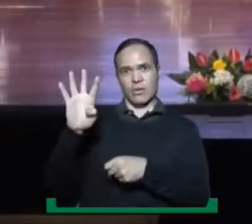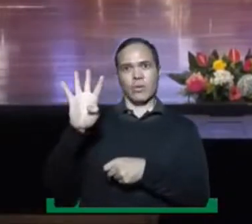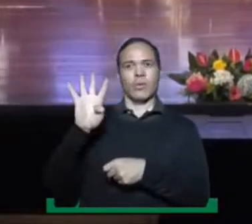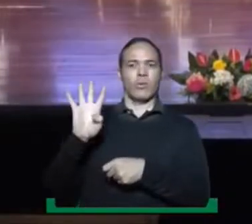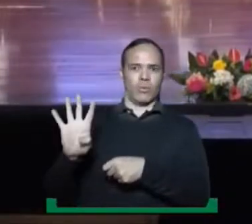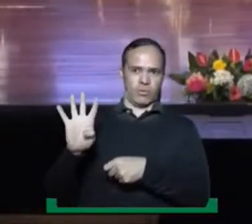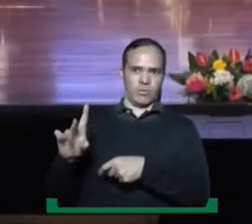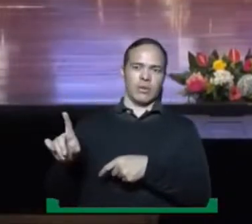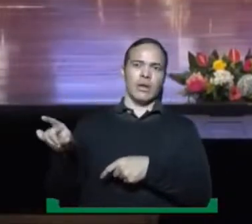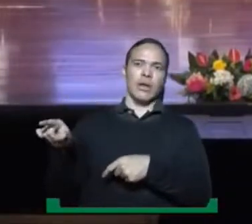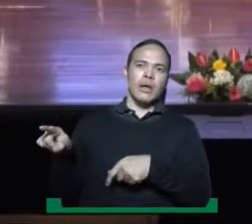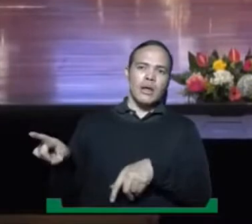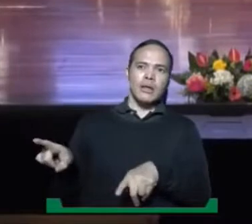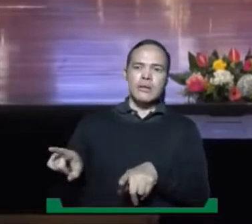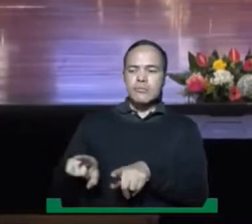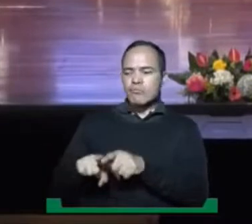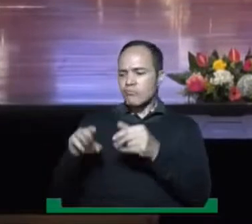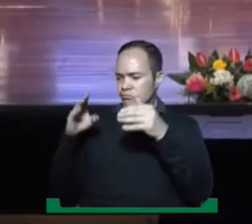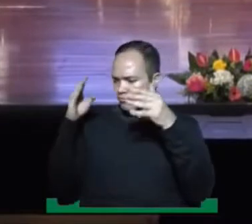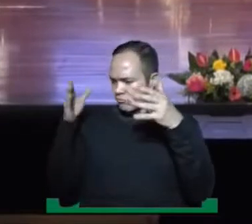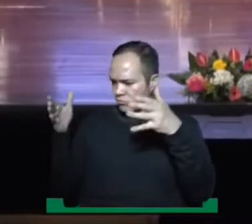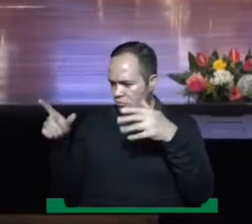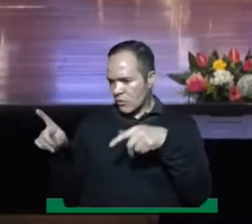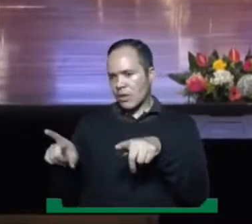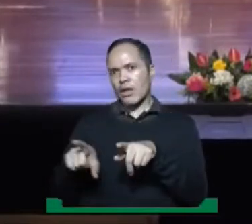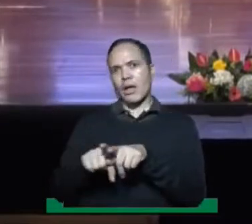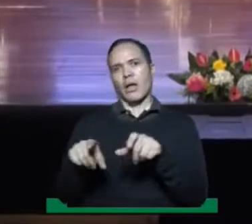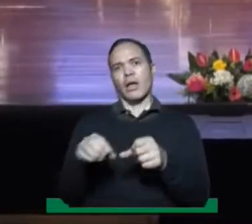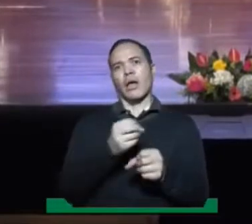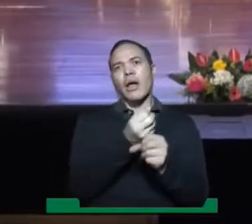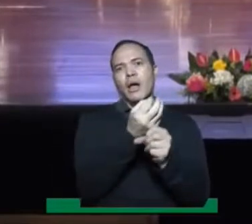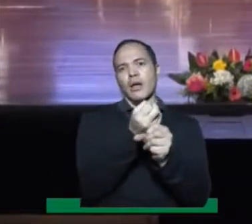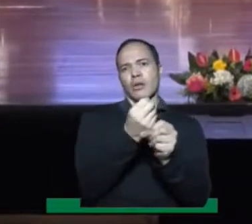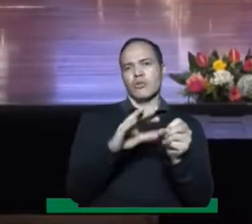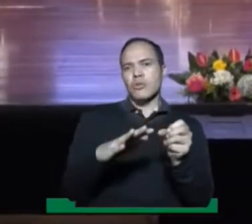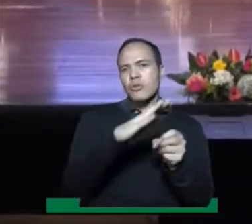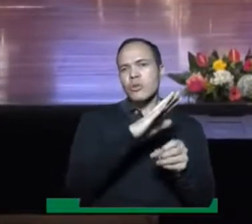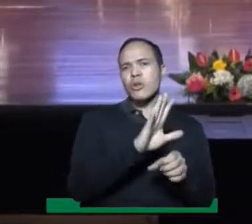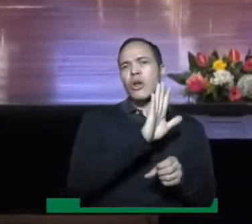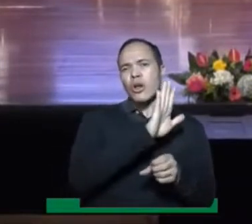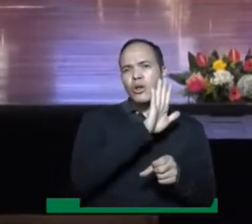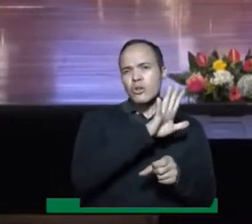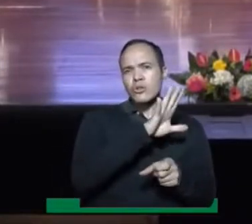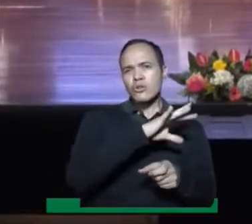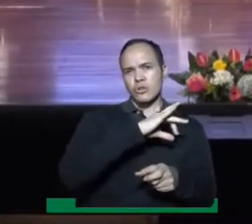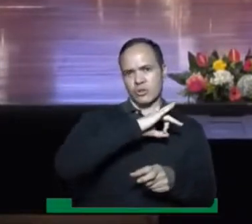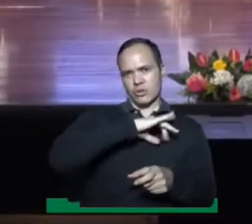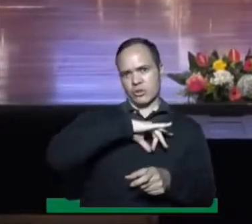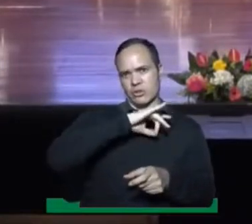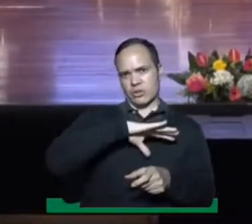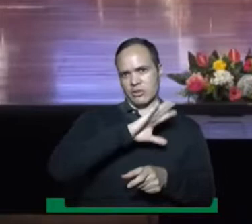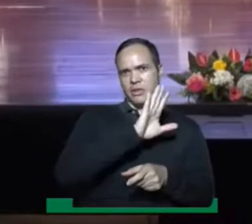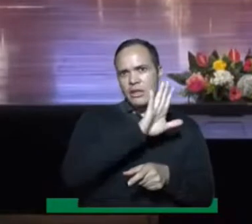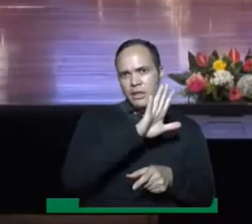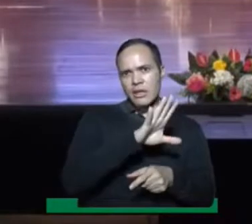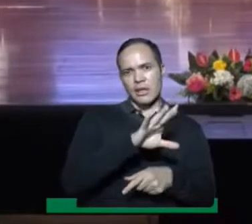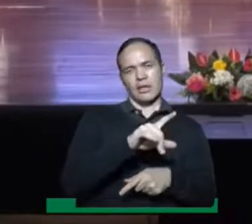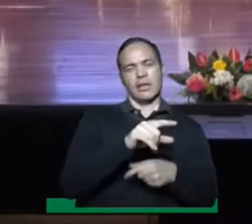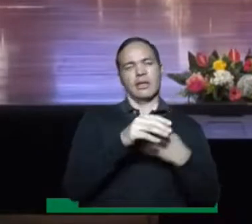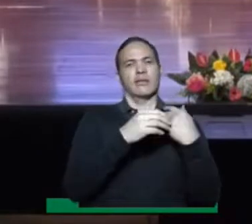emprendimiento ya generar asociatividad en la comuna de ancud archipiélago de chiloé luis maría